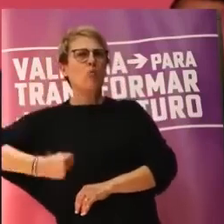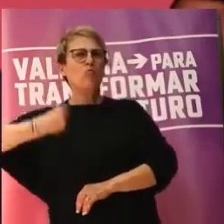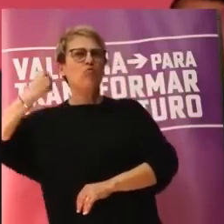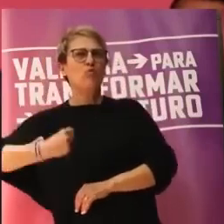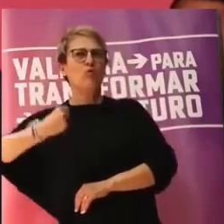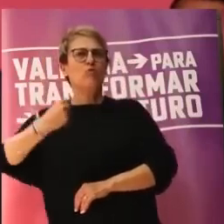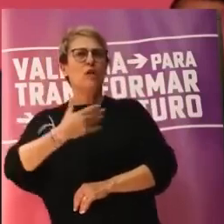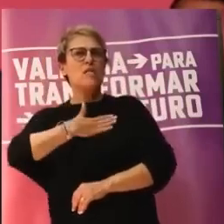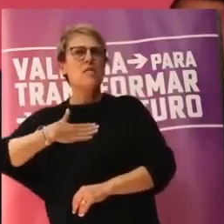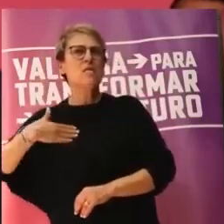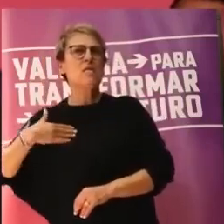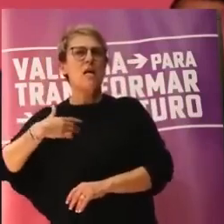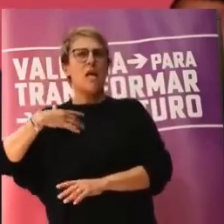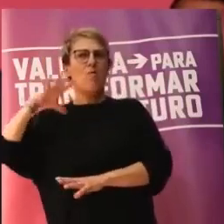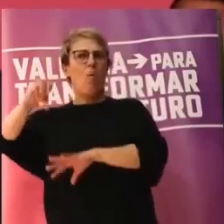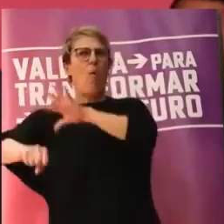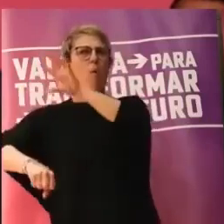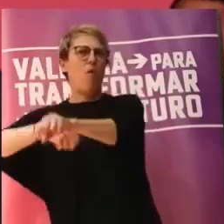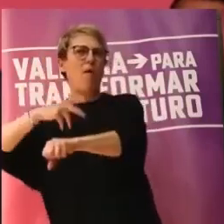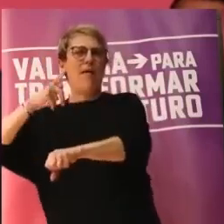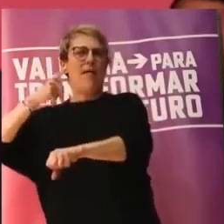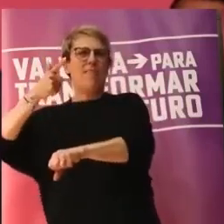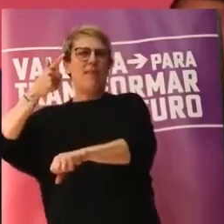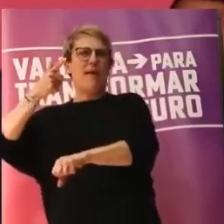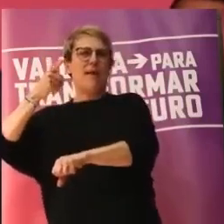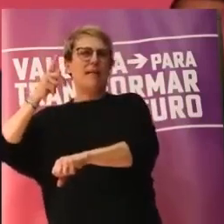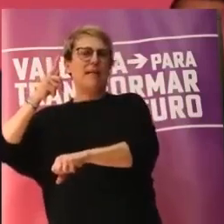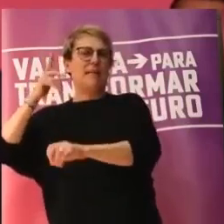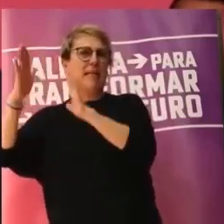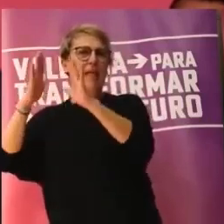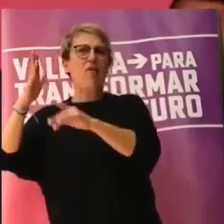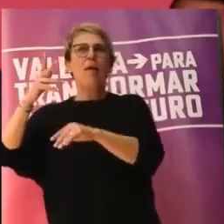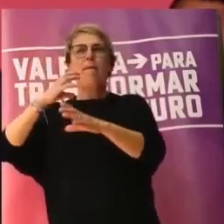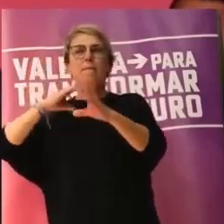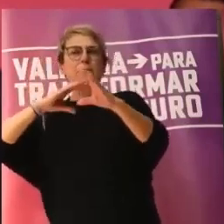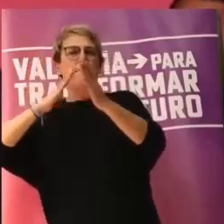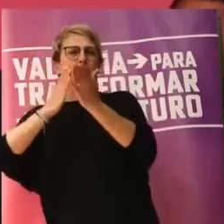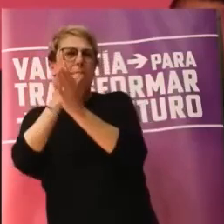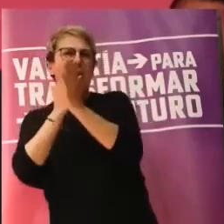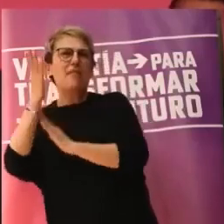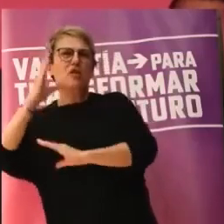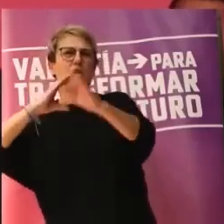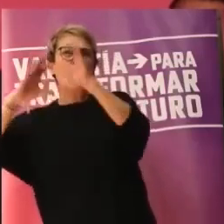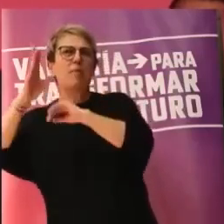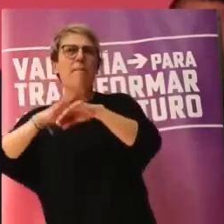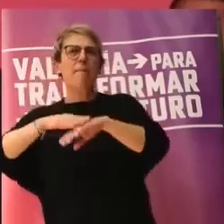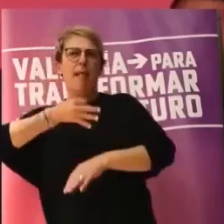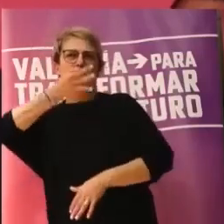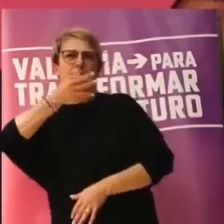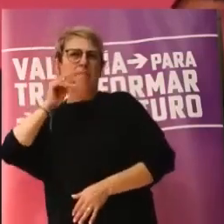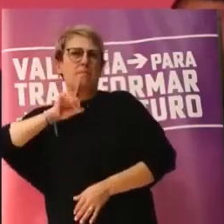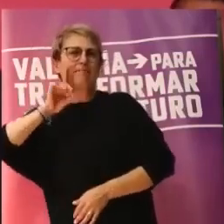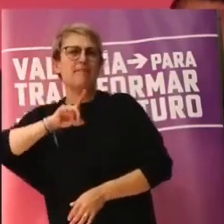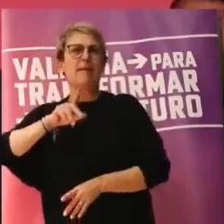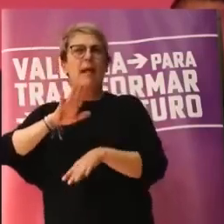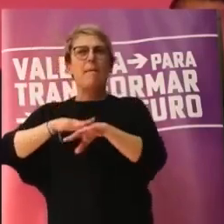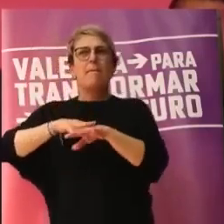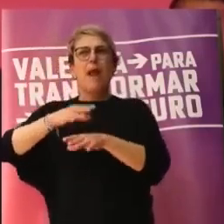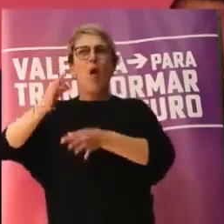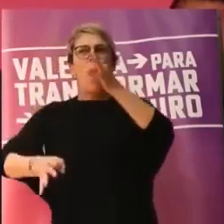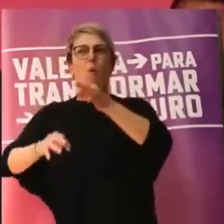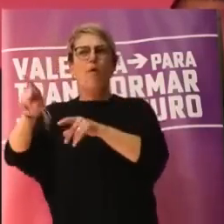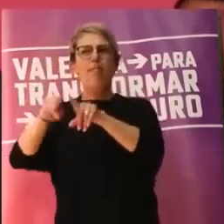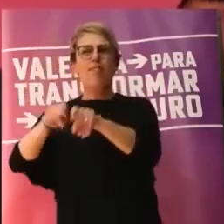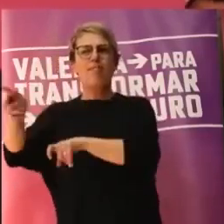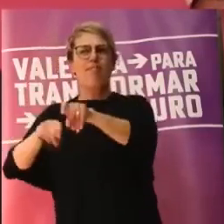dar los golpes de Estado que sea necesaria, que está dispuesta a utilizar los medios de comunicación para mentir, que está dispuesta a utilizar a sus jueces